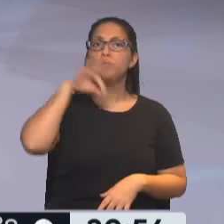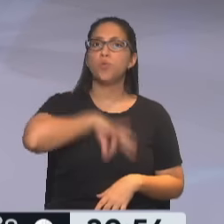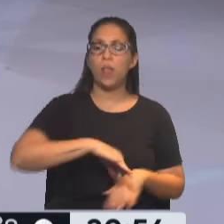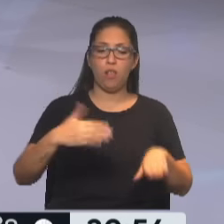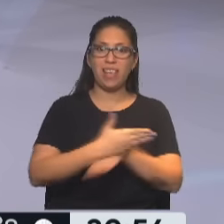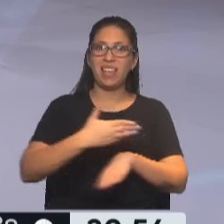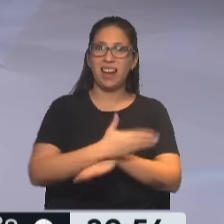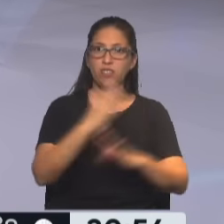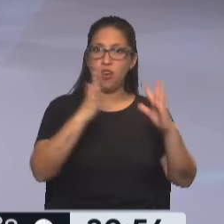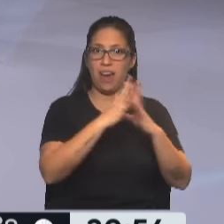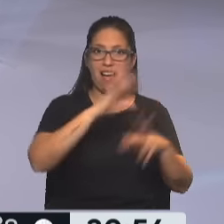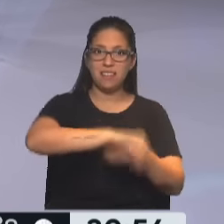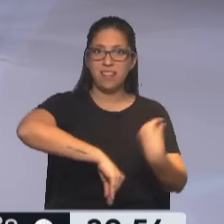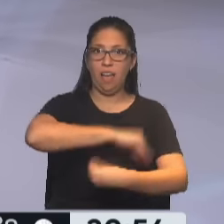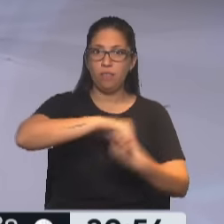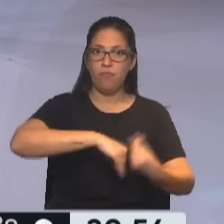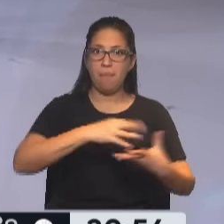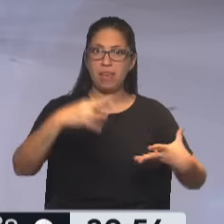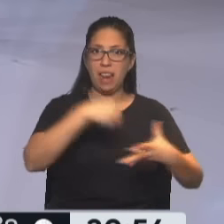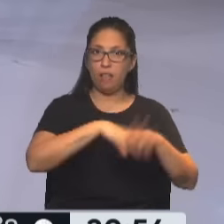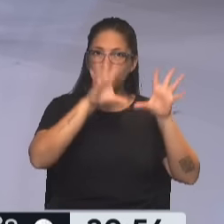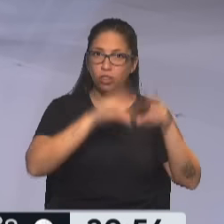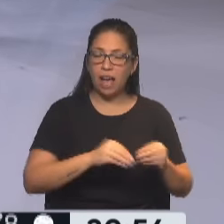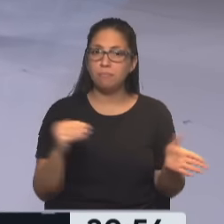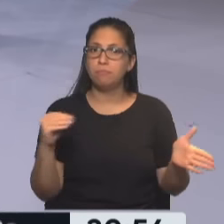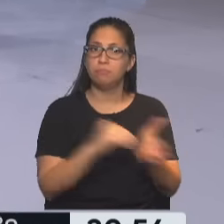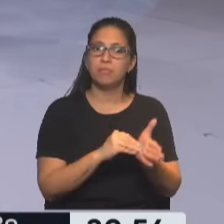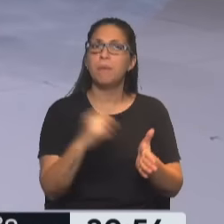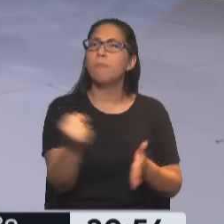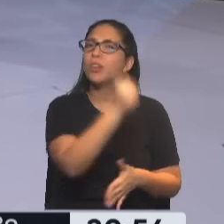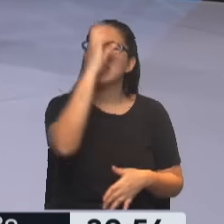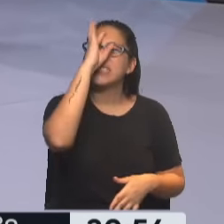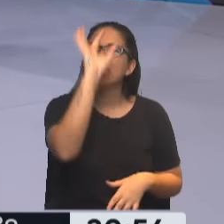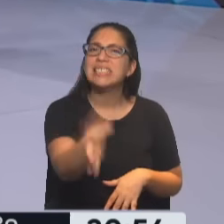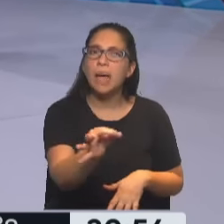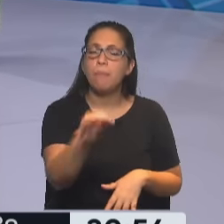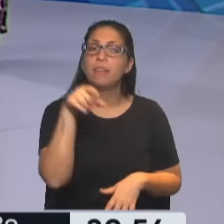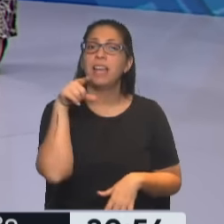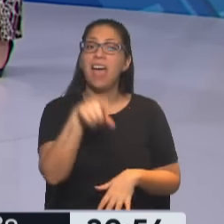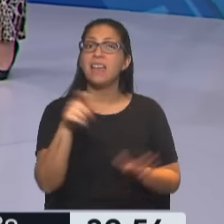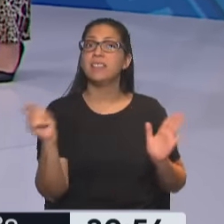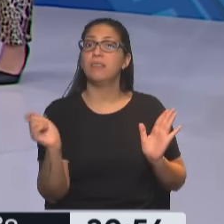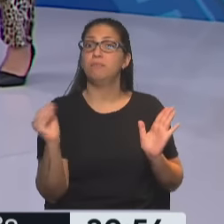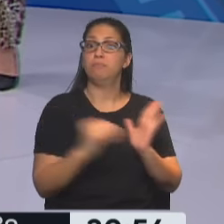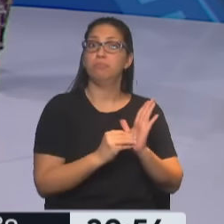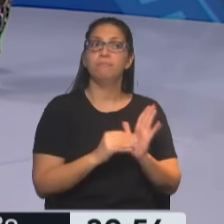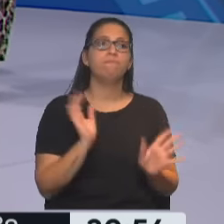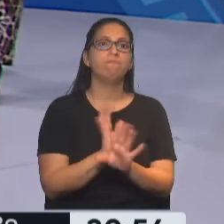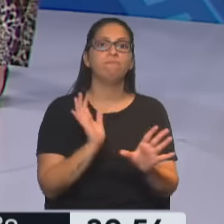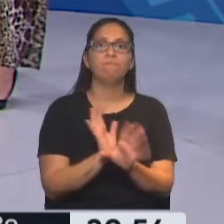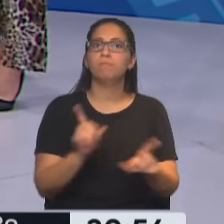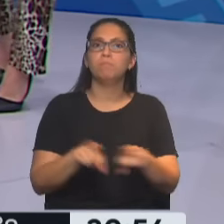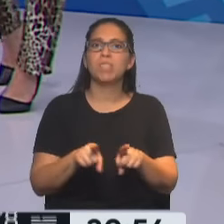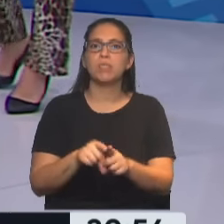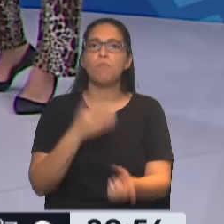hogar, el ingreso bolsillo. Y ahí es muy importante que tengas en cuenta que esta inscripción tiene un carácter de